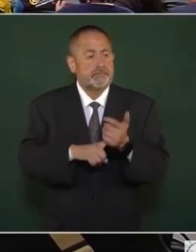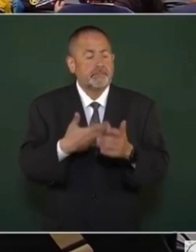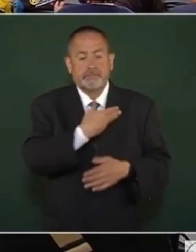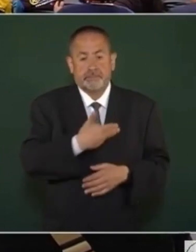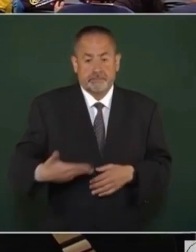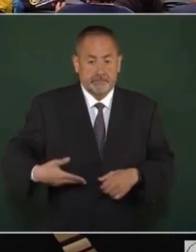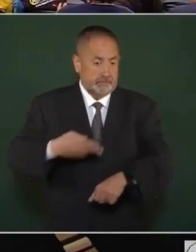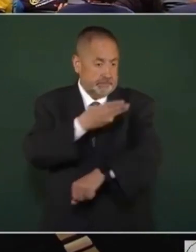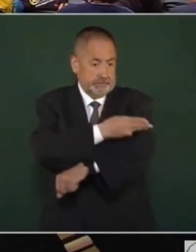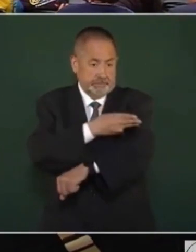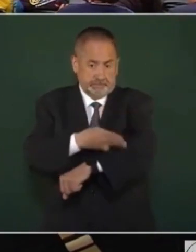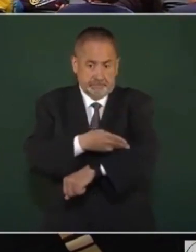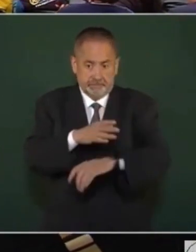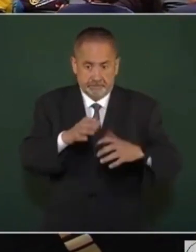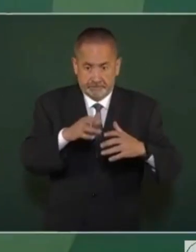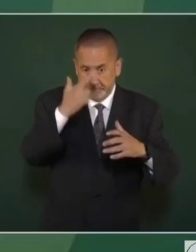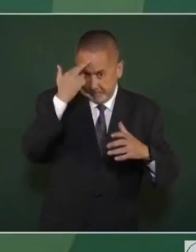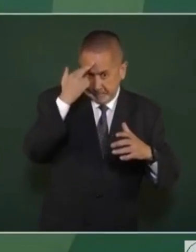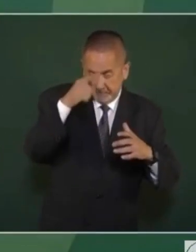Madero